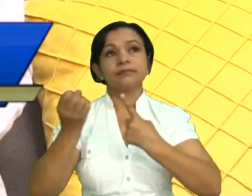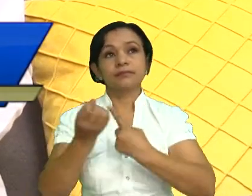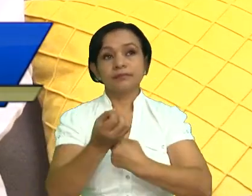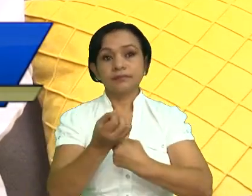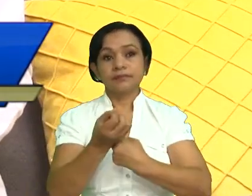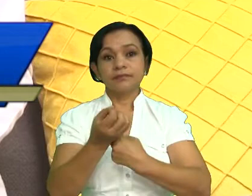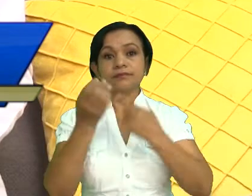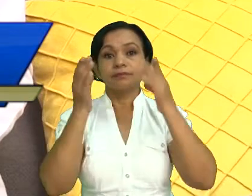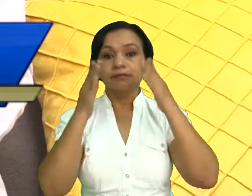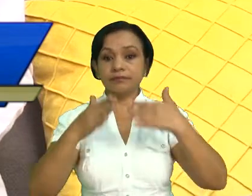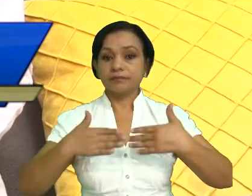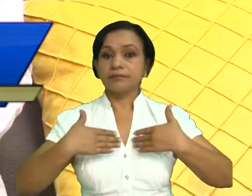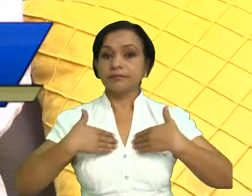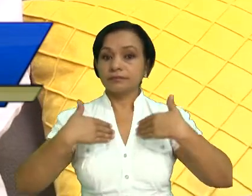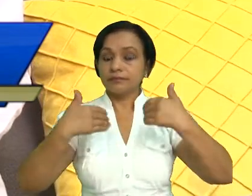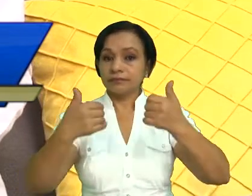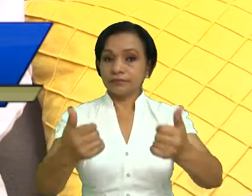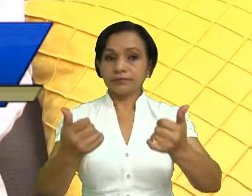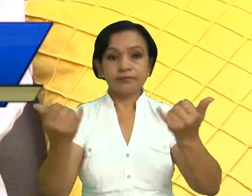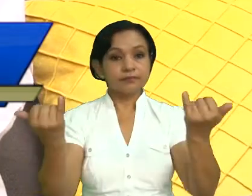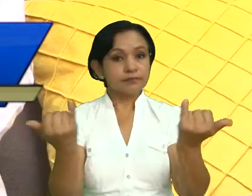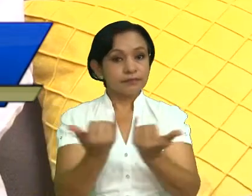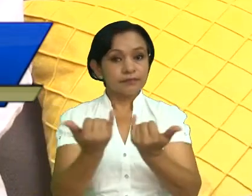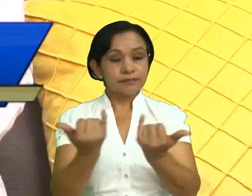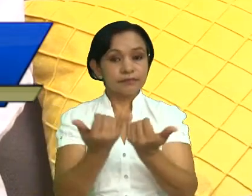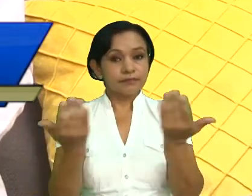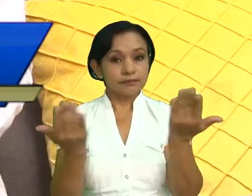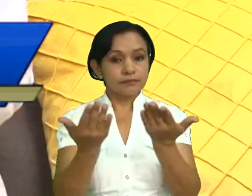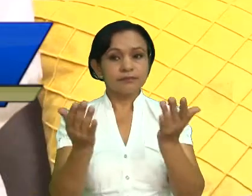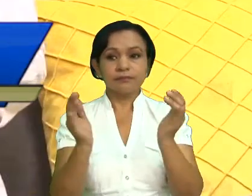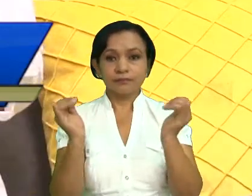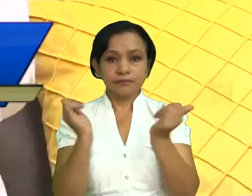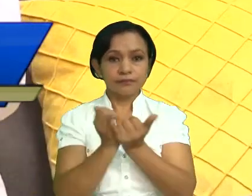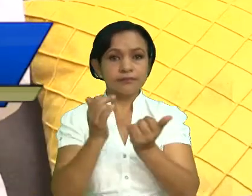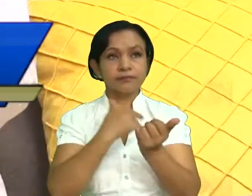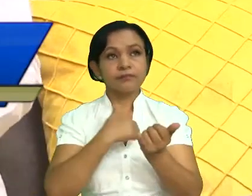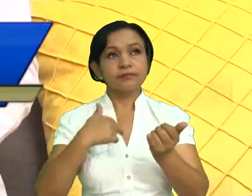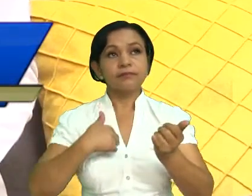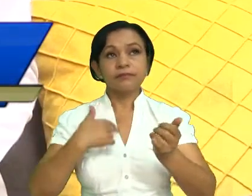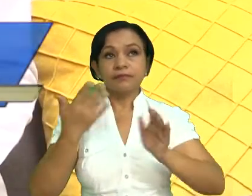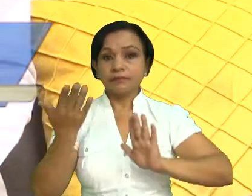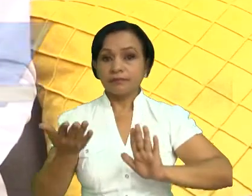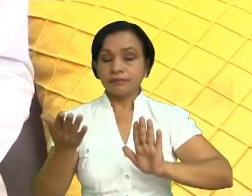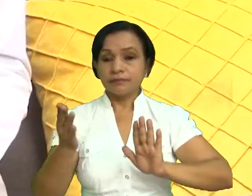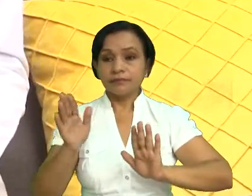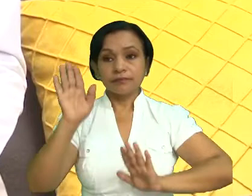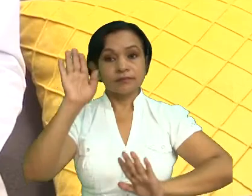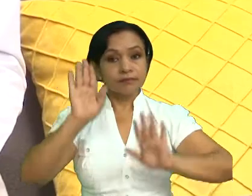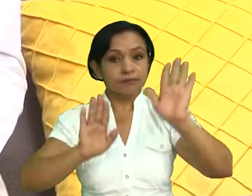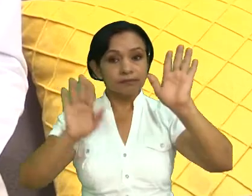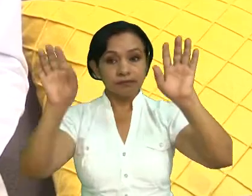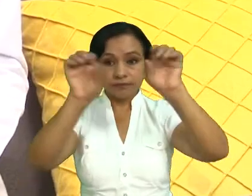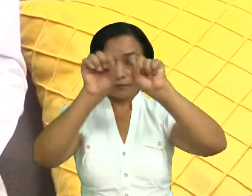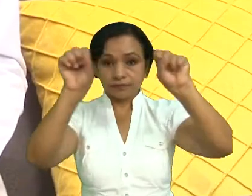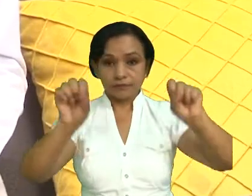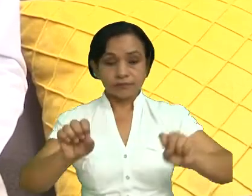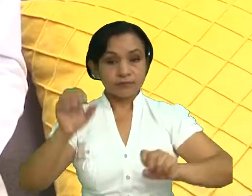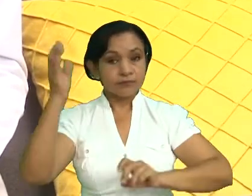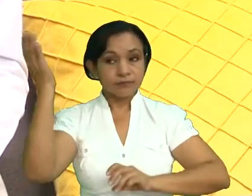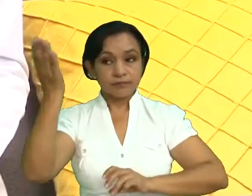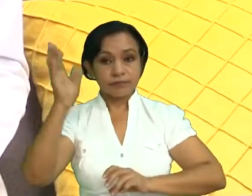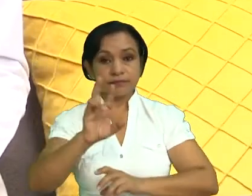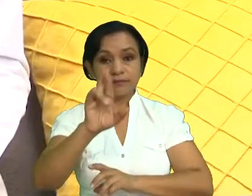servicios de salud. Pero además de eso, también impartir las capacitaciones, las charlas a la